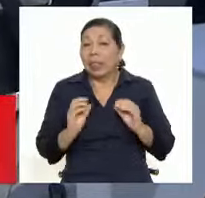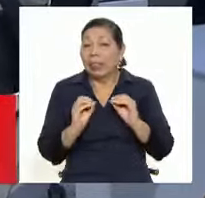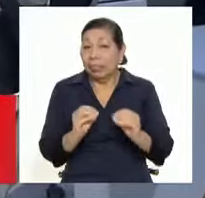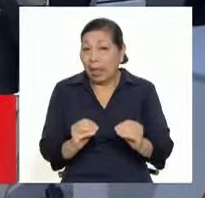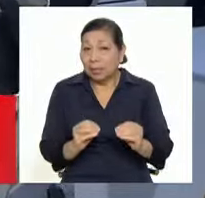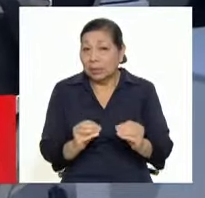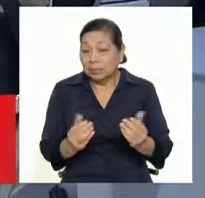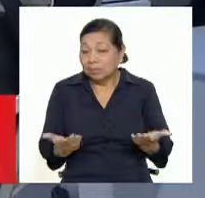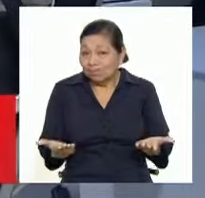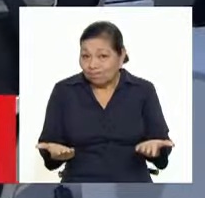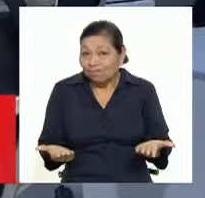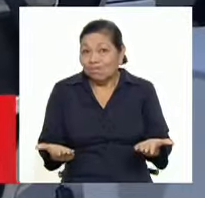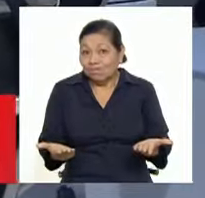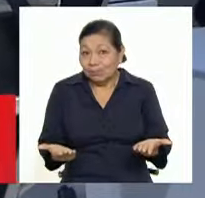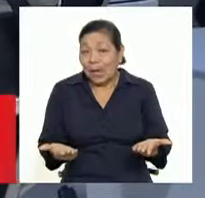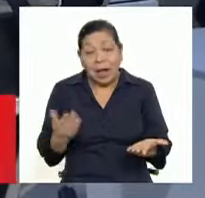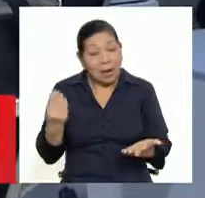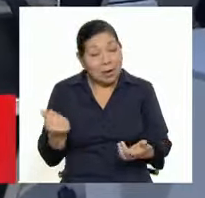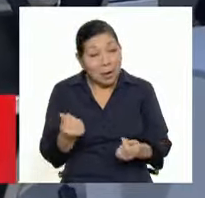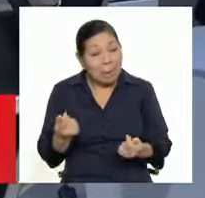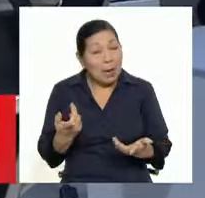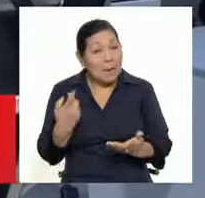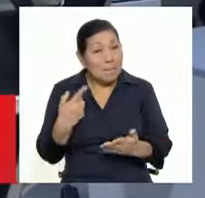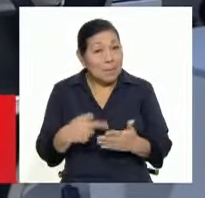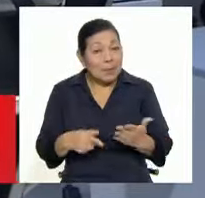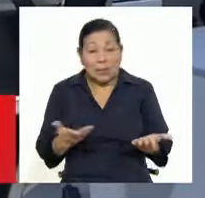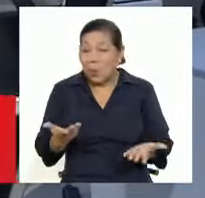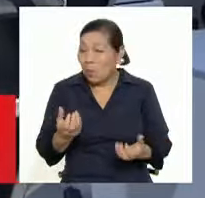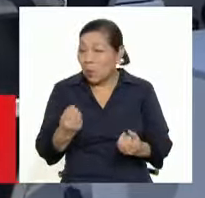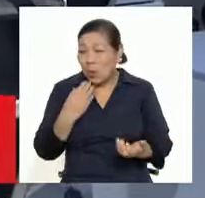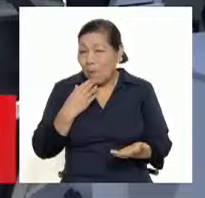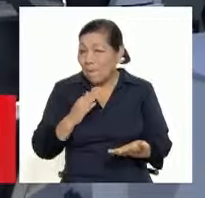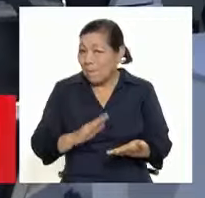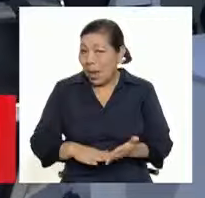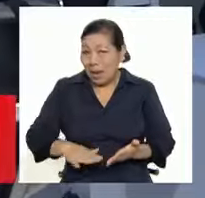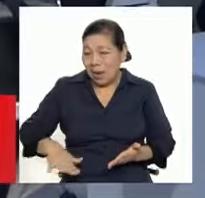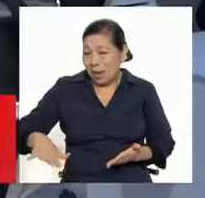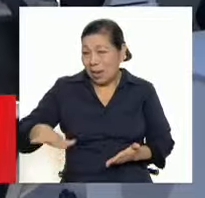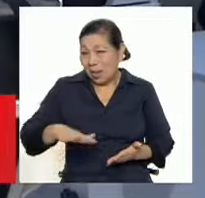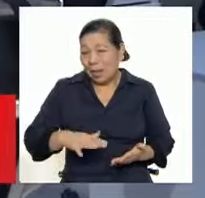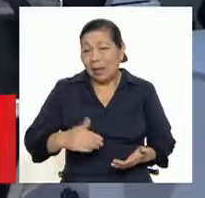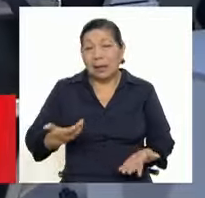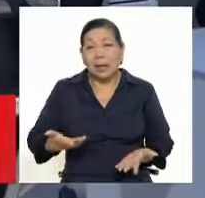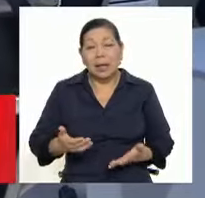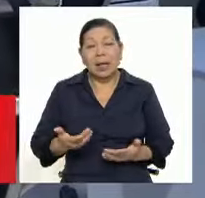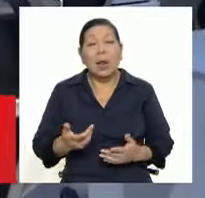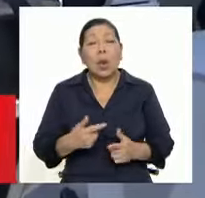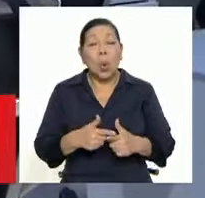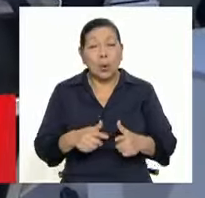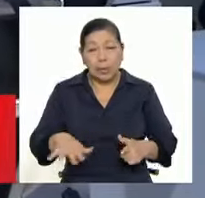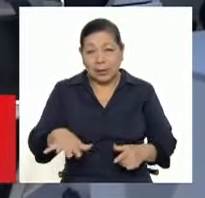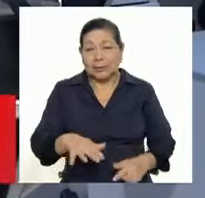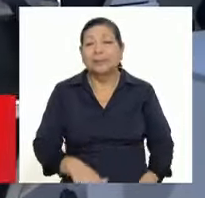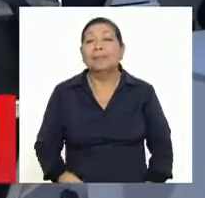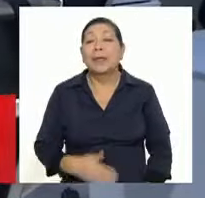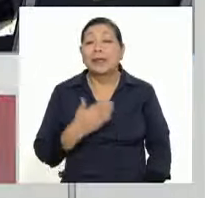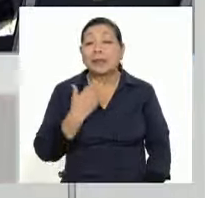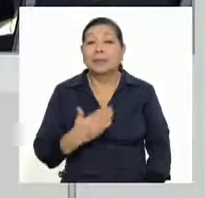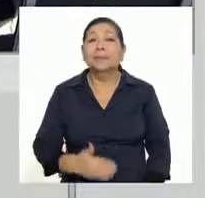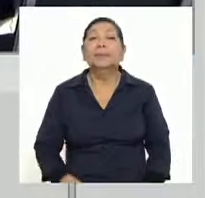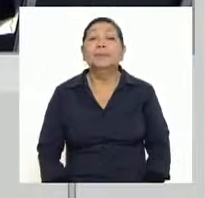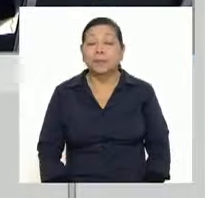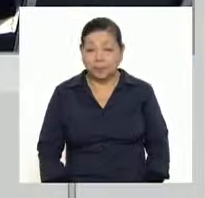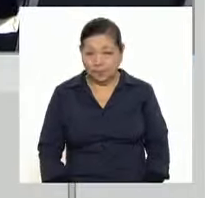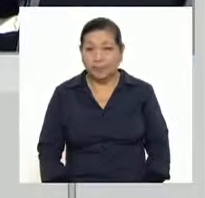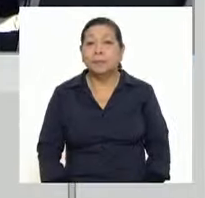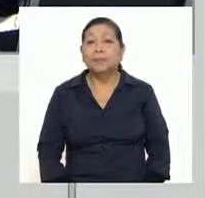esta severidad en estos delitos que está causando mucho daño aquí, en este caso, al distrito del Agustino. Con esa información retornamos con ustedes.